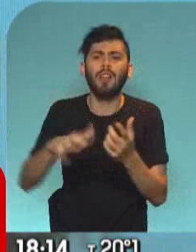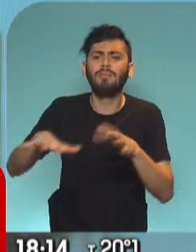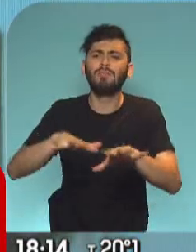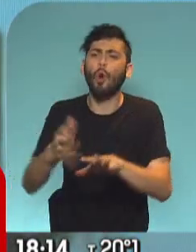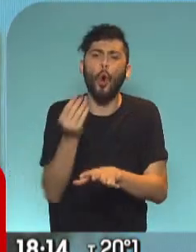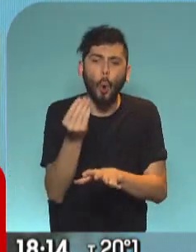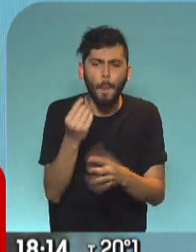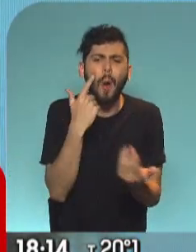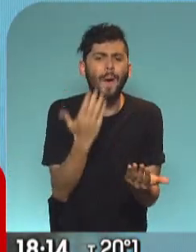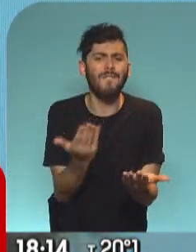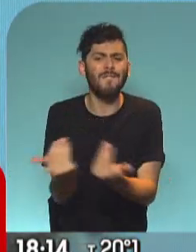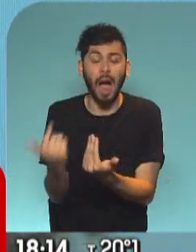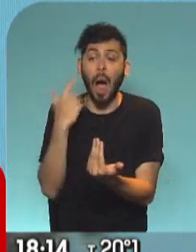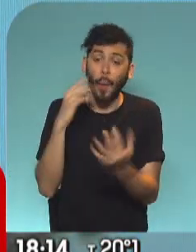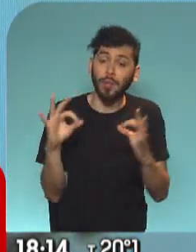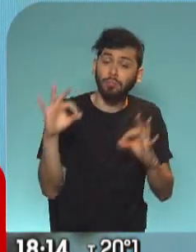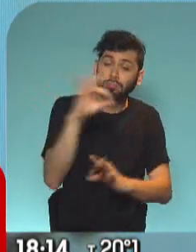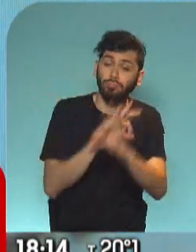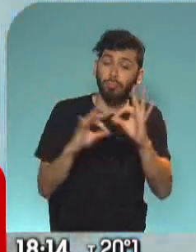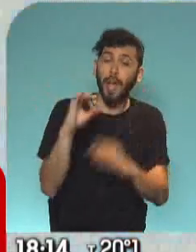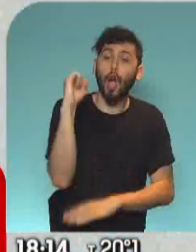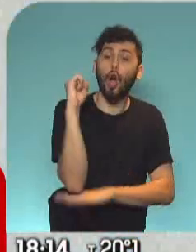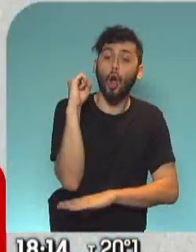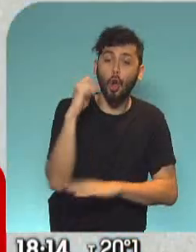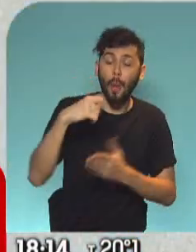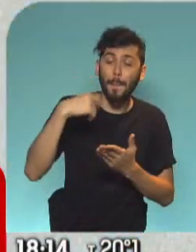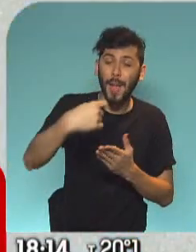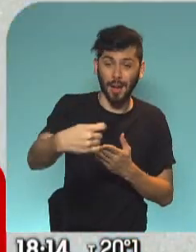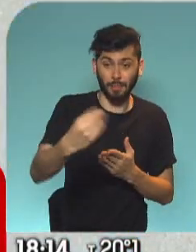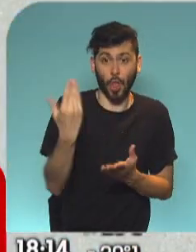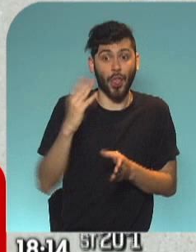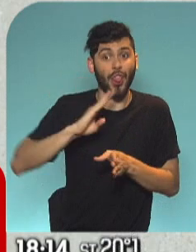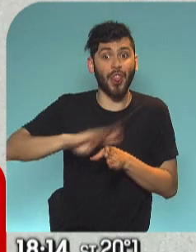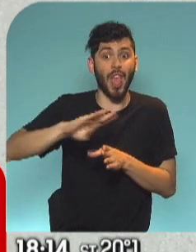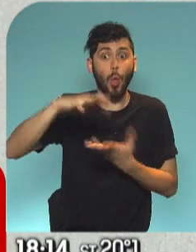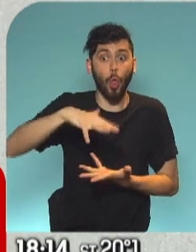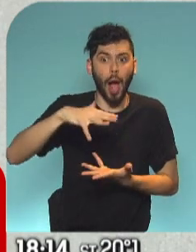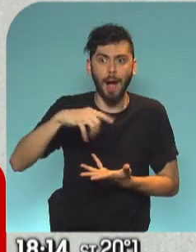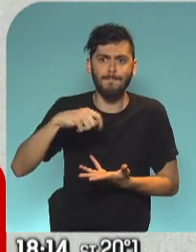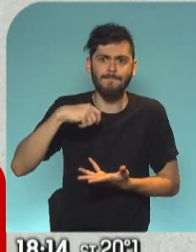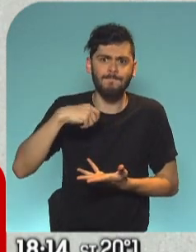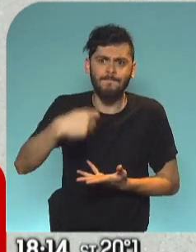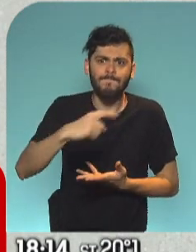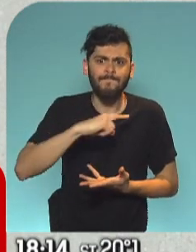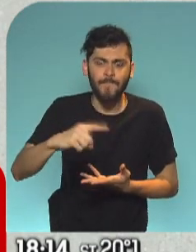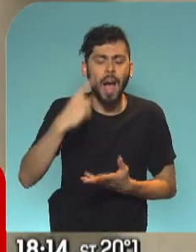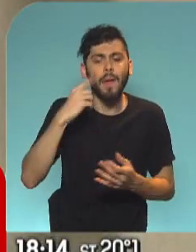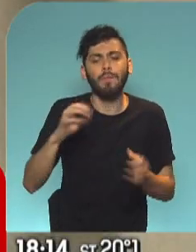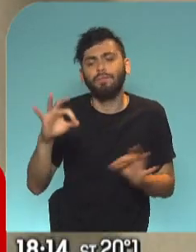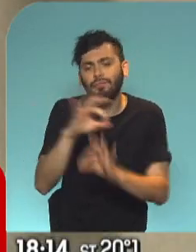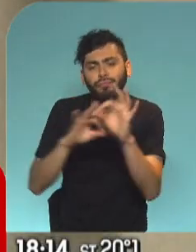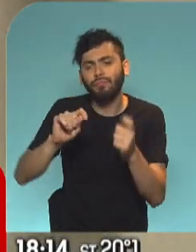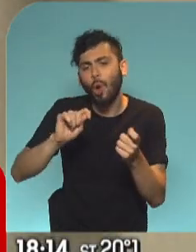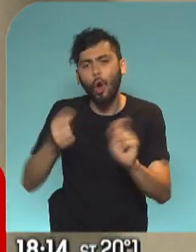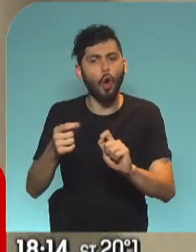pensar en un nuevo programa económico que reemplace a la deuda que tiene en este momento el país con el Fondo